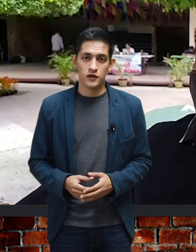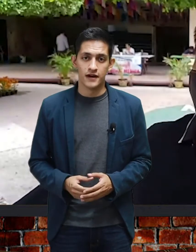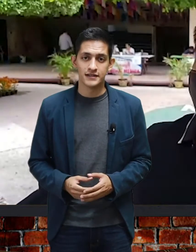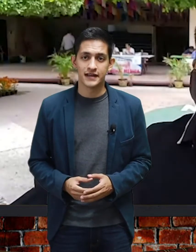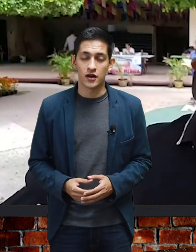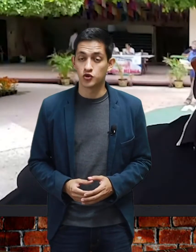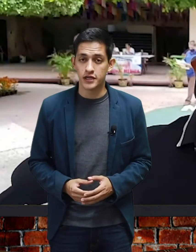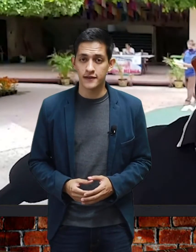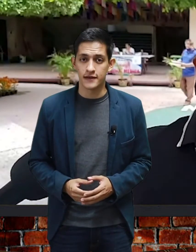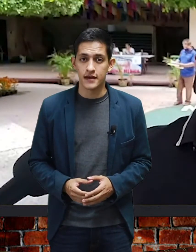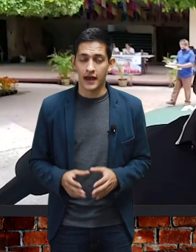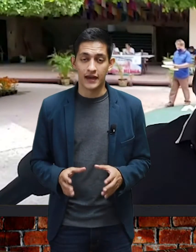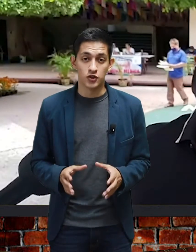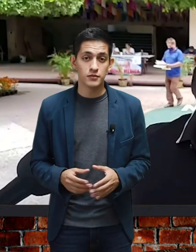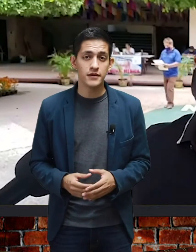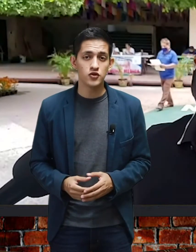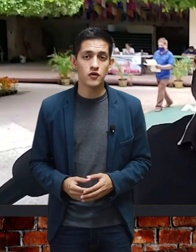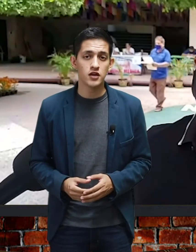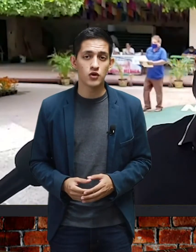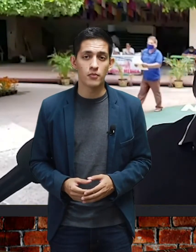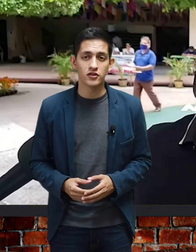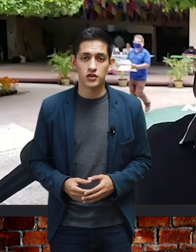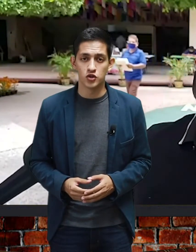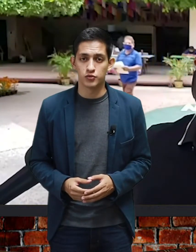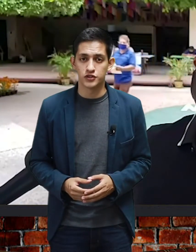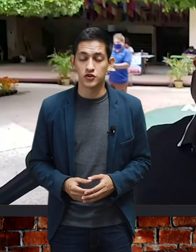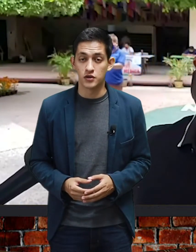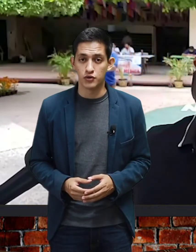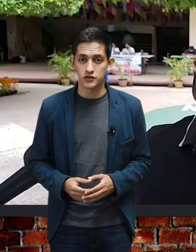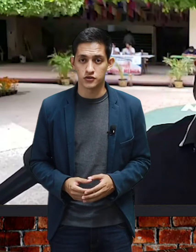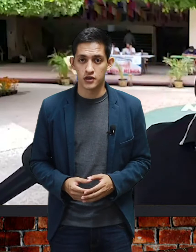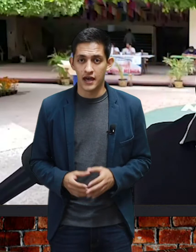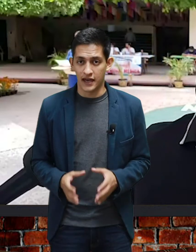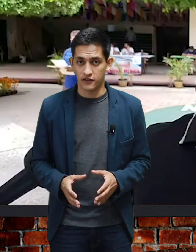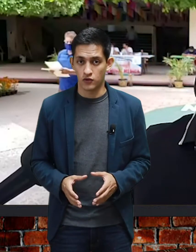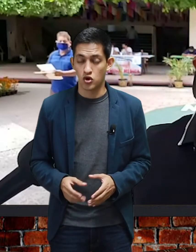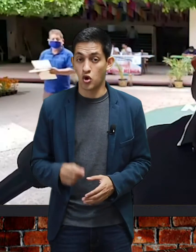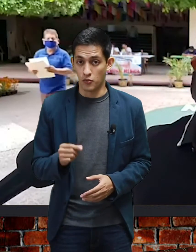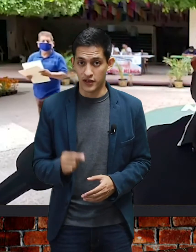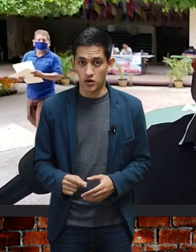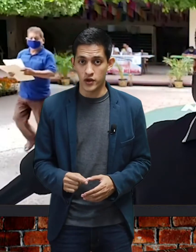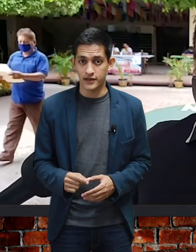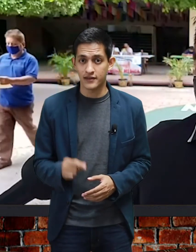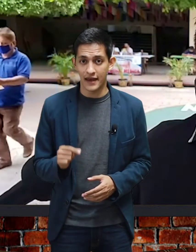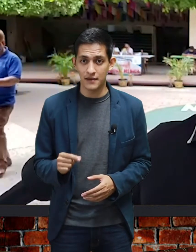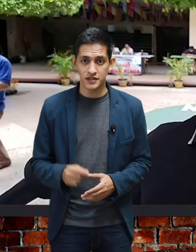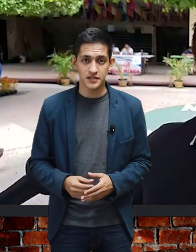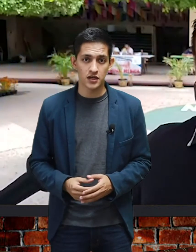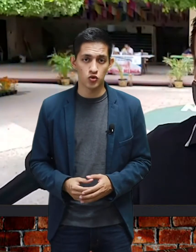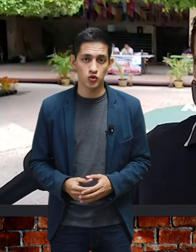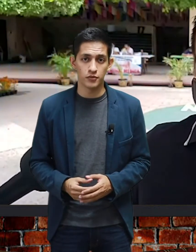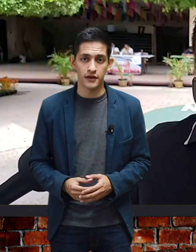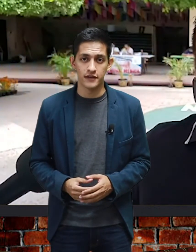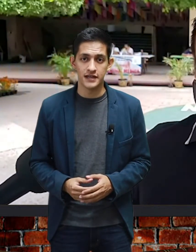Ciro Olivares declaró lo siguiente, en el 2021 viene un aumento del 2% de impuestos. Esto, como delincuentes, el